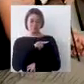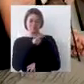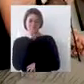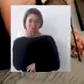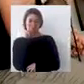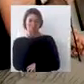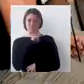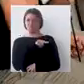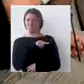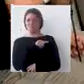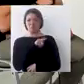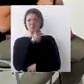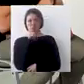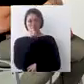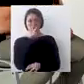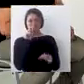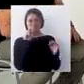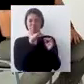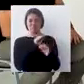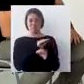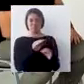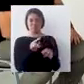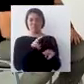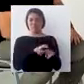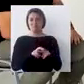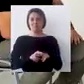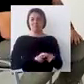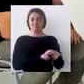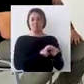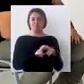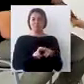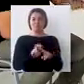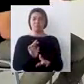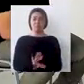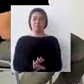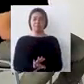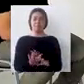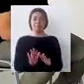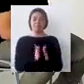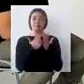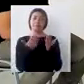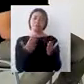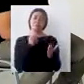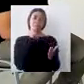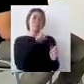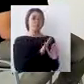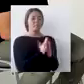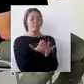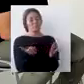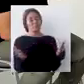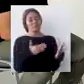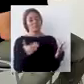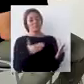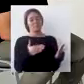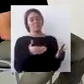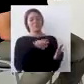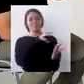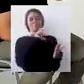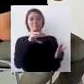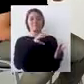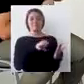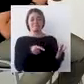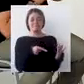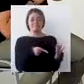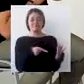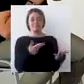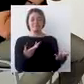los elfos. Y este es tu diario de personajes. Este es mi cementerio. Ah, este es tu cementerio. Cada una de